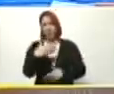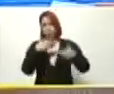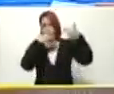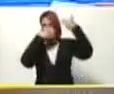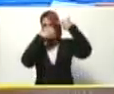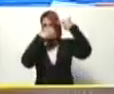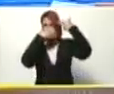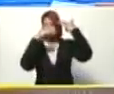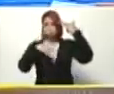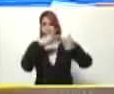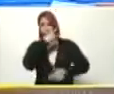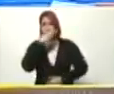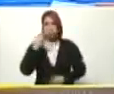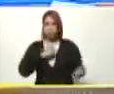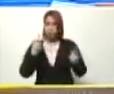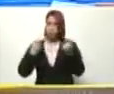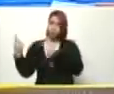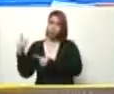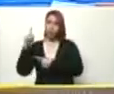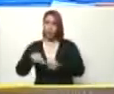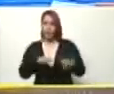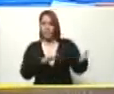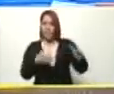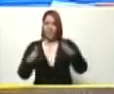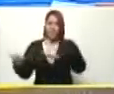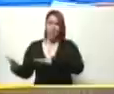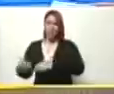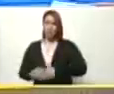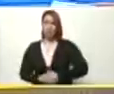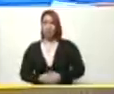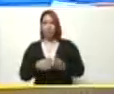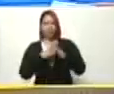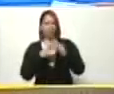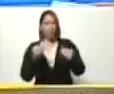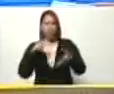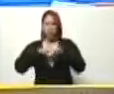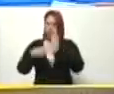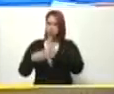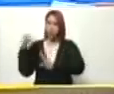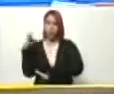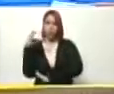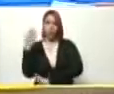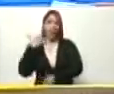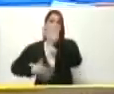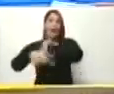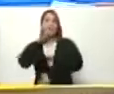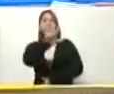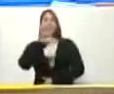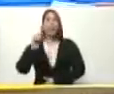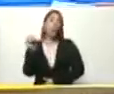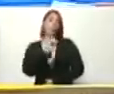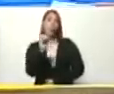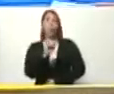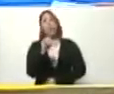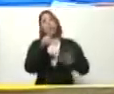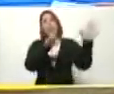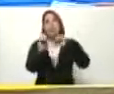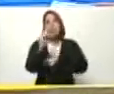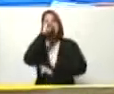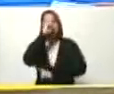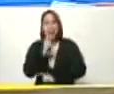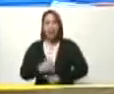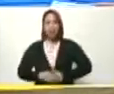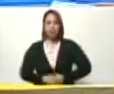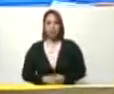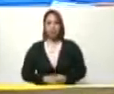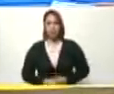narcotráfico, asesinato, sicariato, todo eso viene desde hace 50, 60 años,